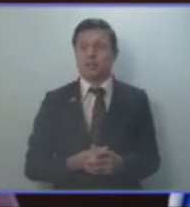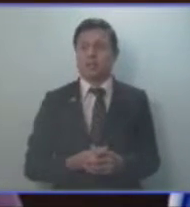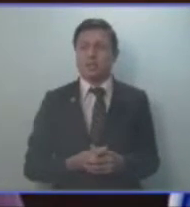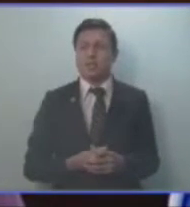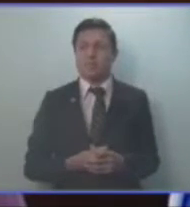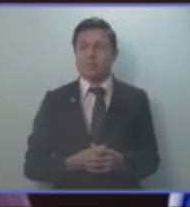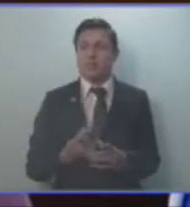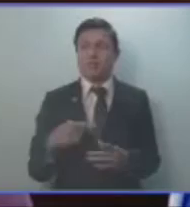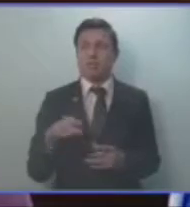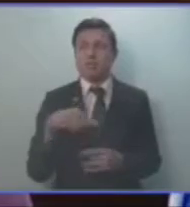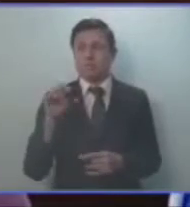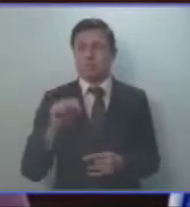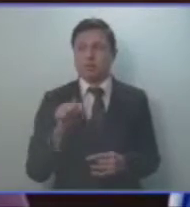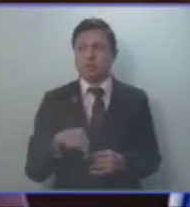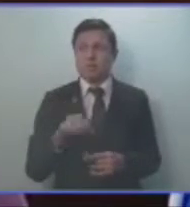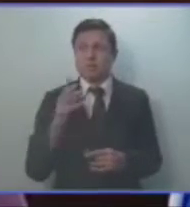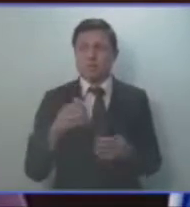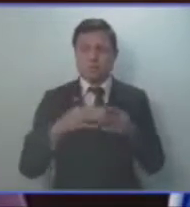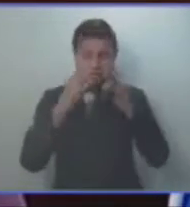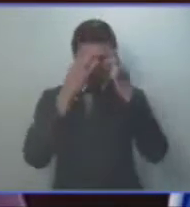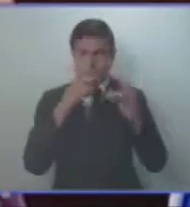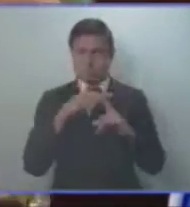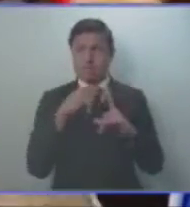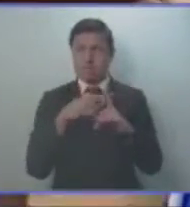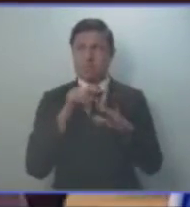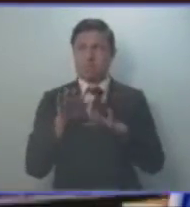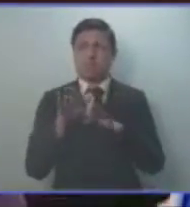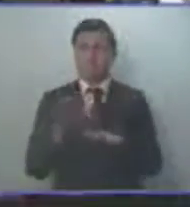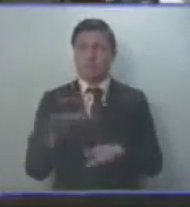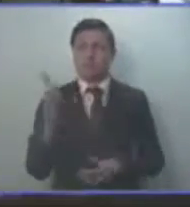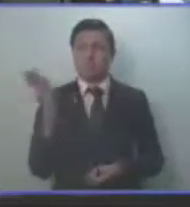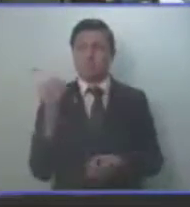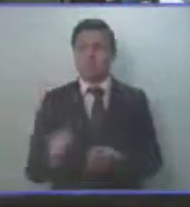éste este dictamen favorable gracias